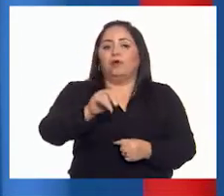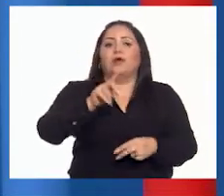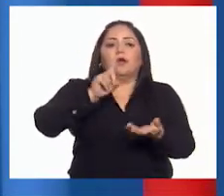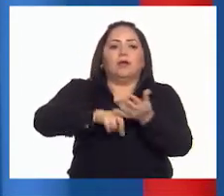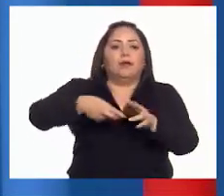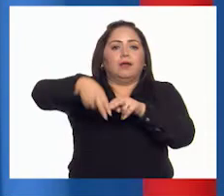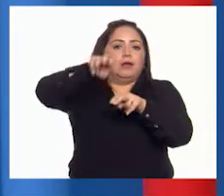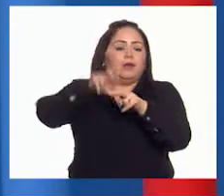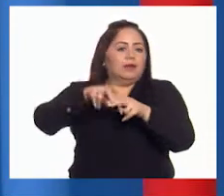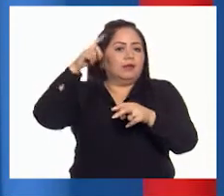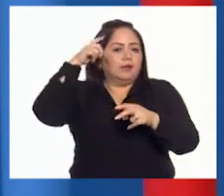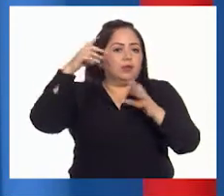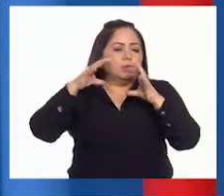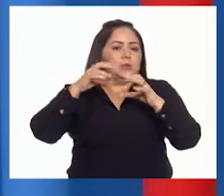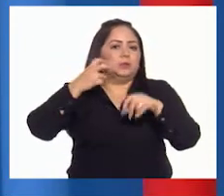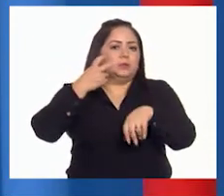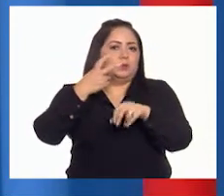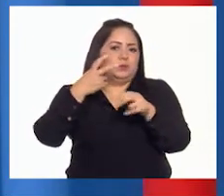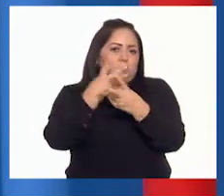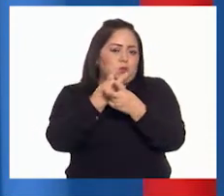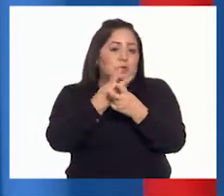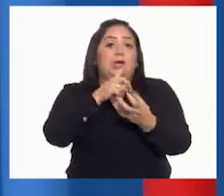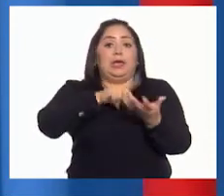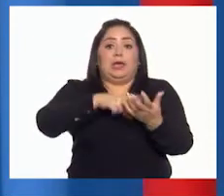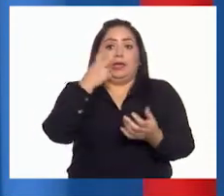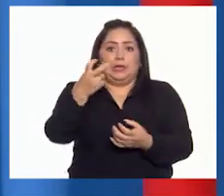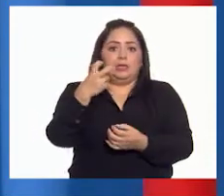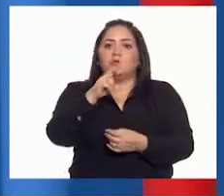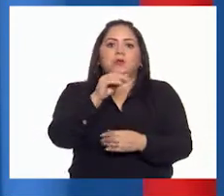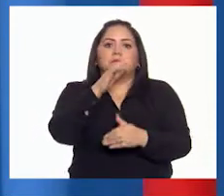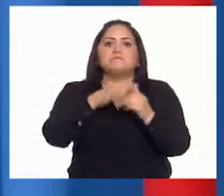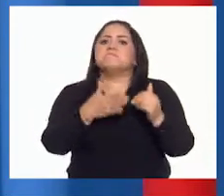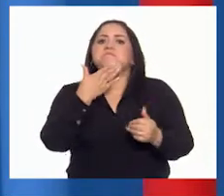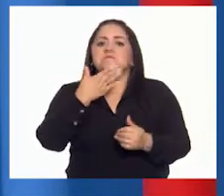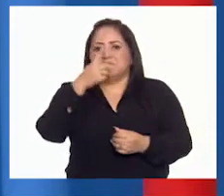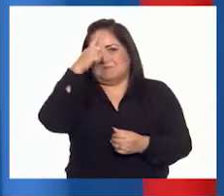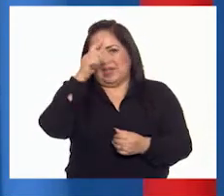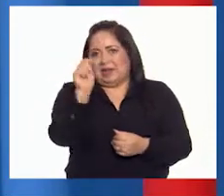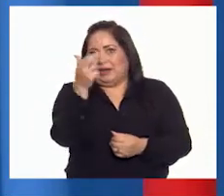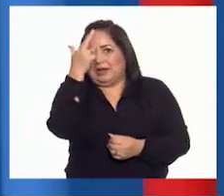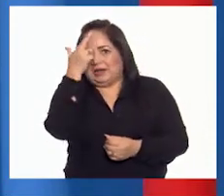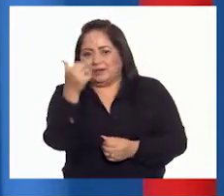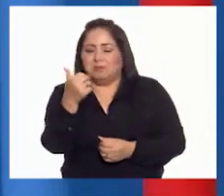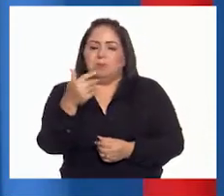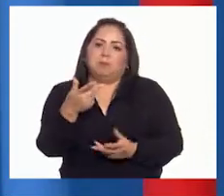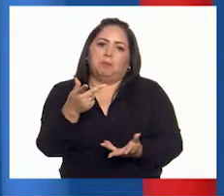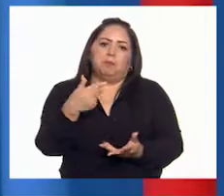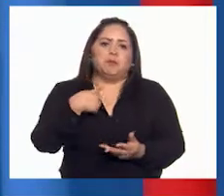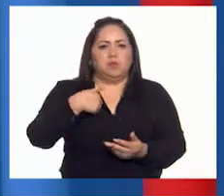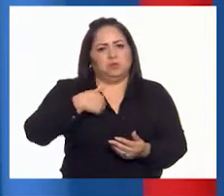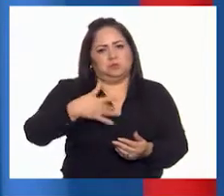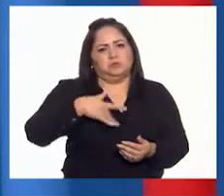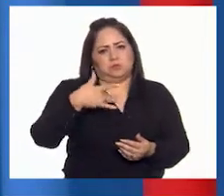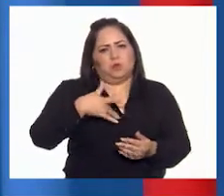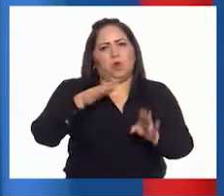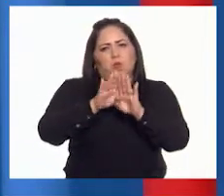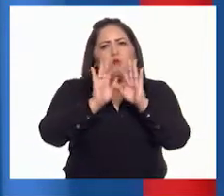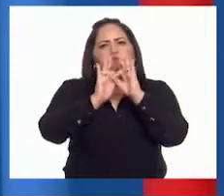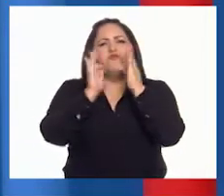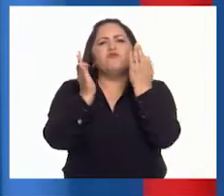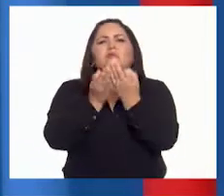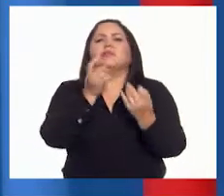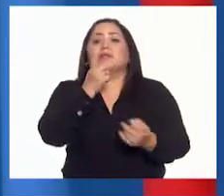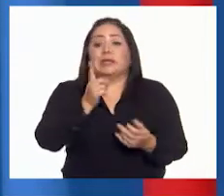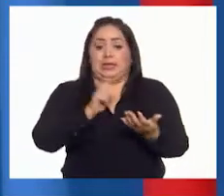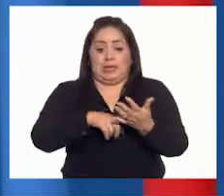sentado sobre el cráneo y desde esa posición las cosas no terminan muy bien para la razón. Es, me parece, una forma de decir